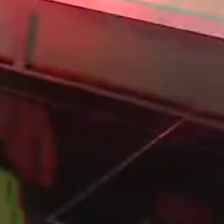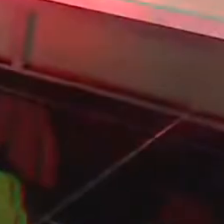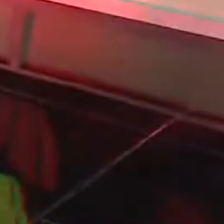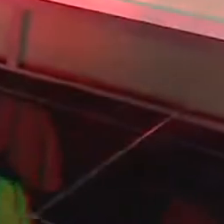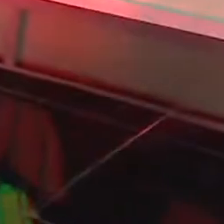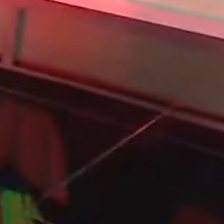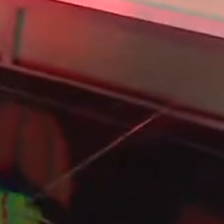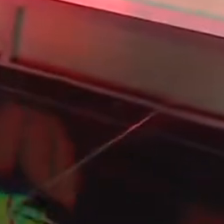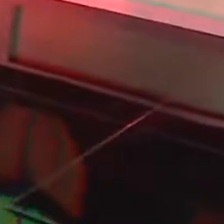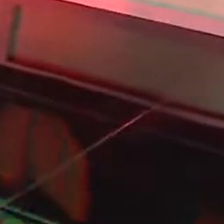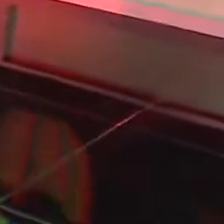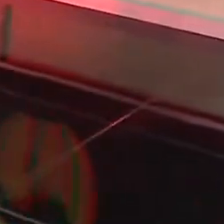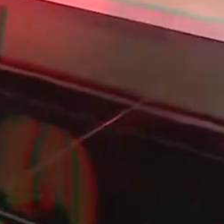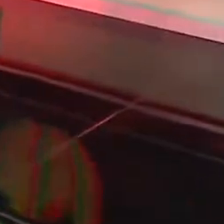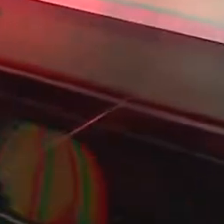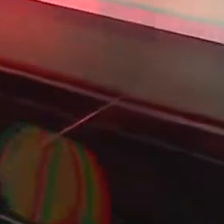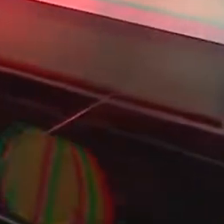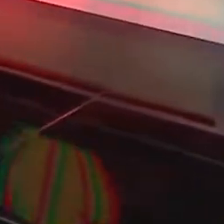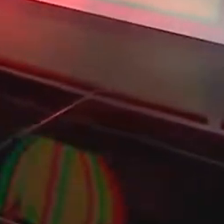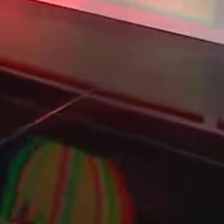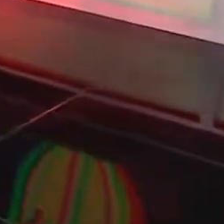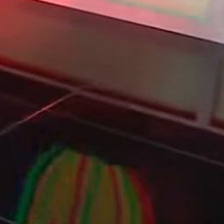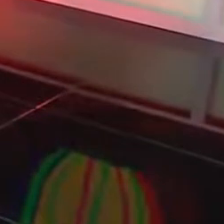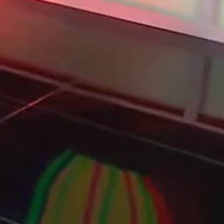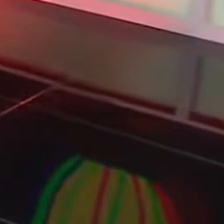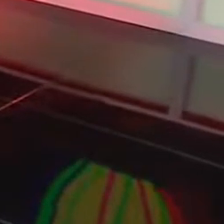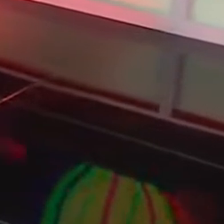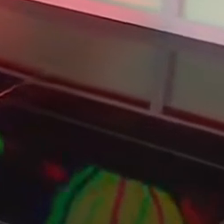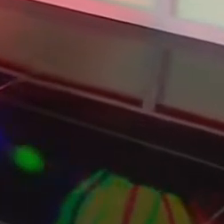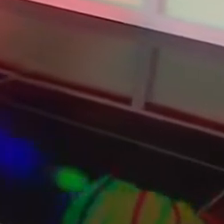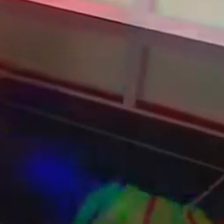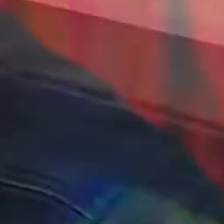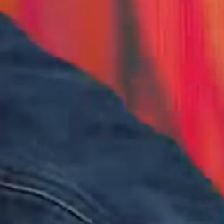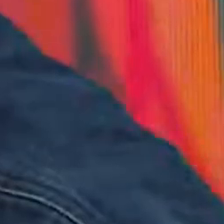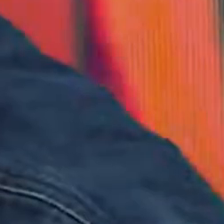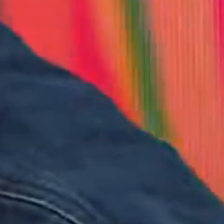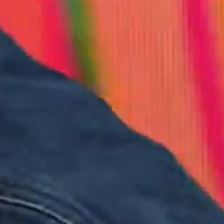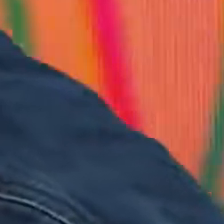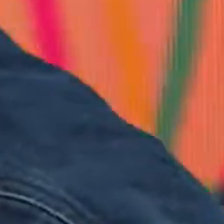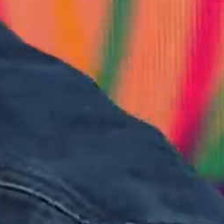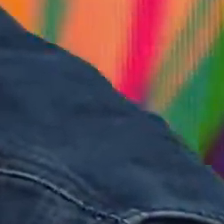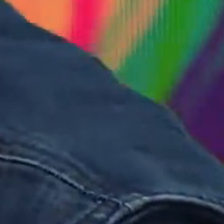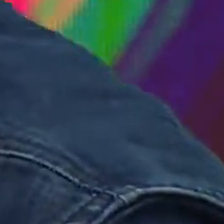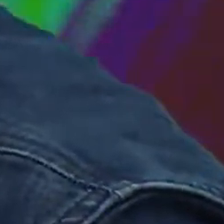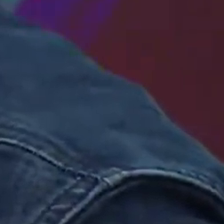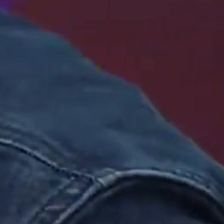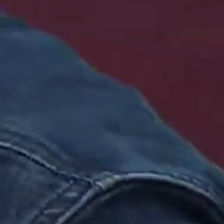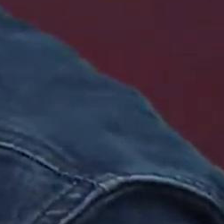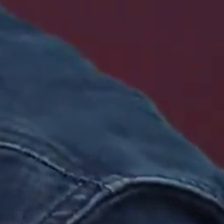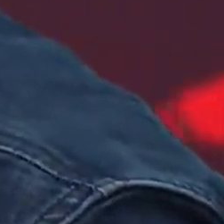Sin vuestro aplauso marchita el brote de una ilusión,